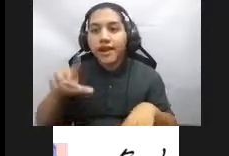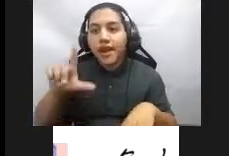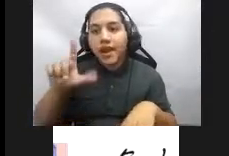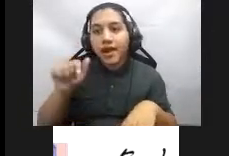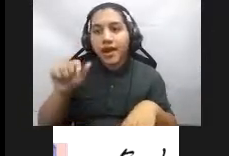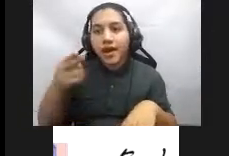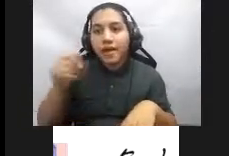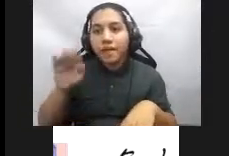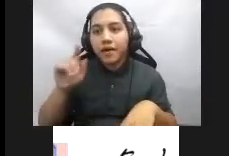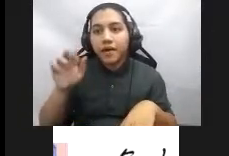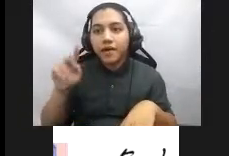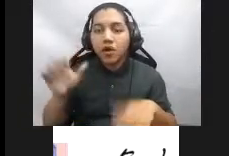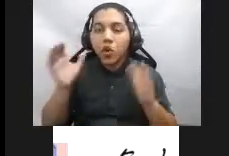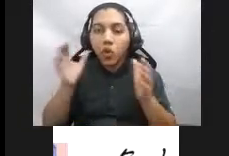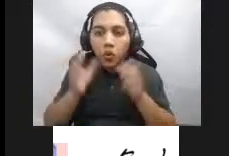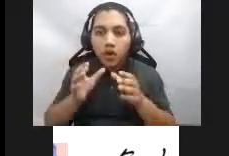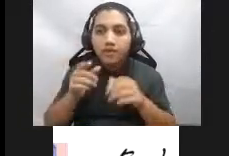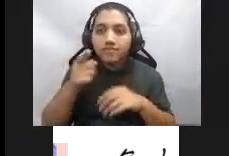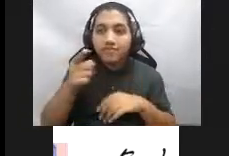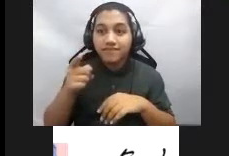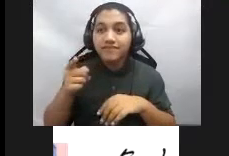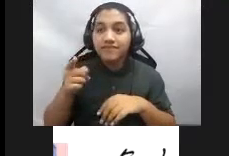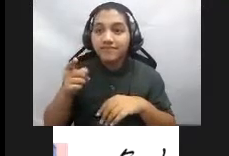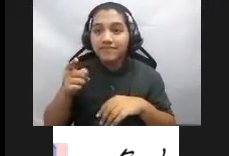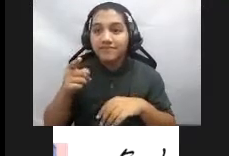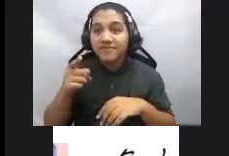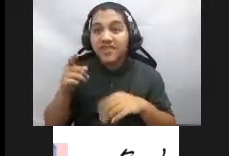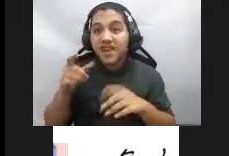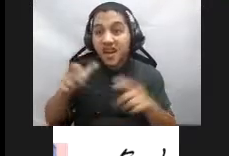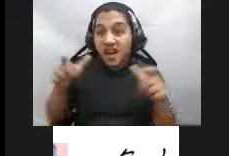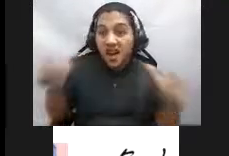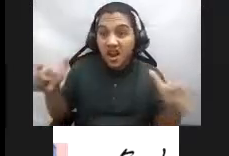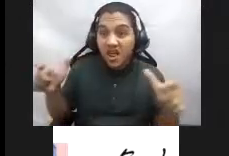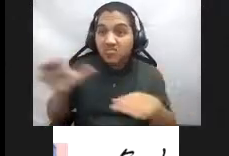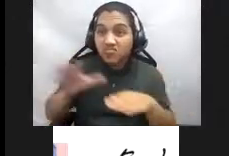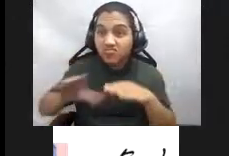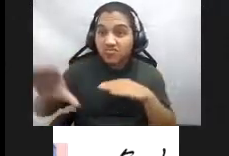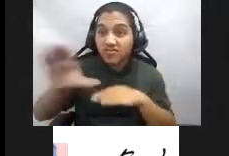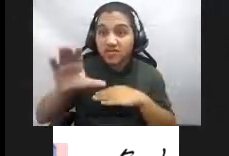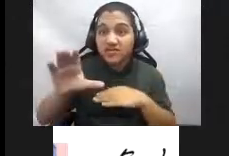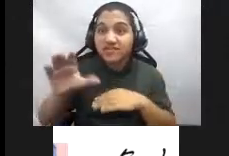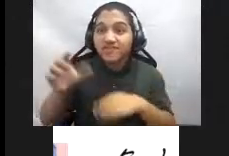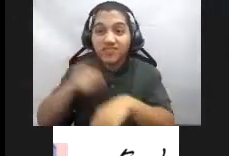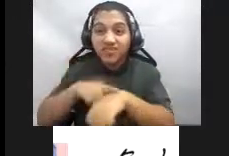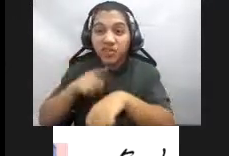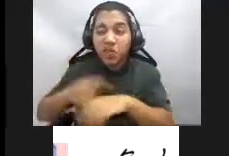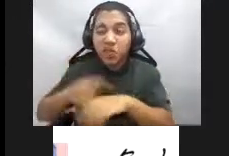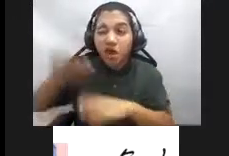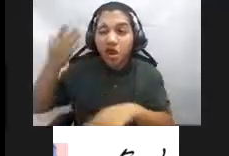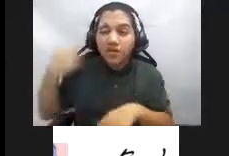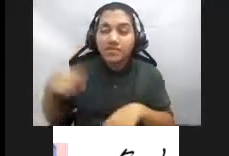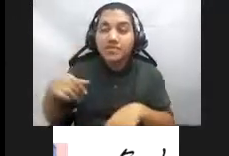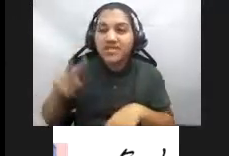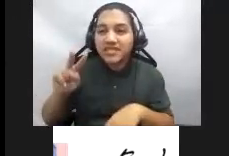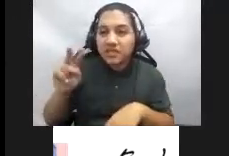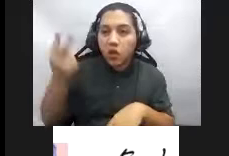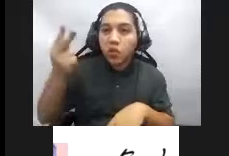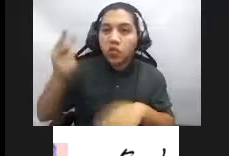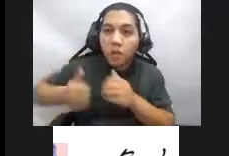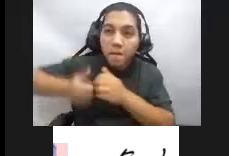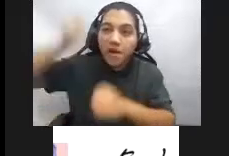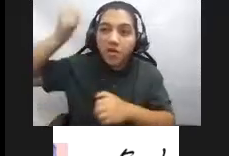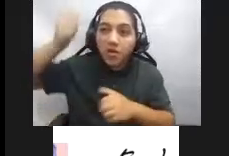grandes en el Caribe. Llegó a ser el segundo más grande de toda América durante el siglo XIX. Hoy en día ya no tiene